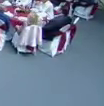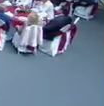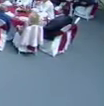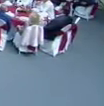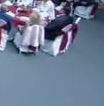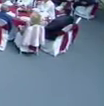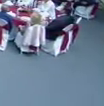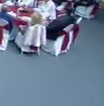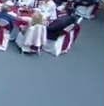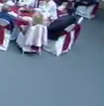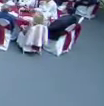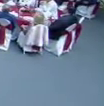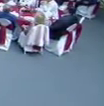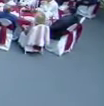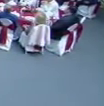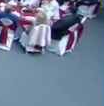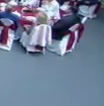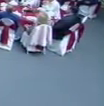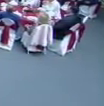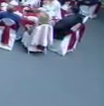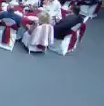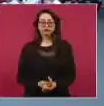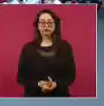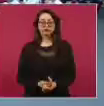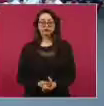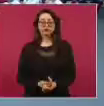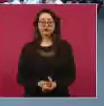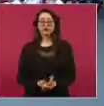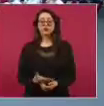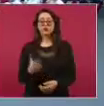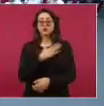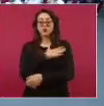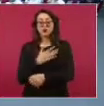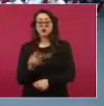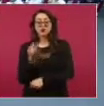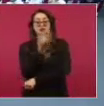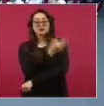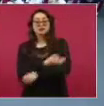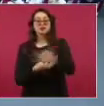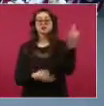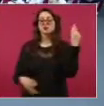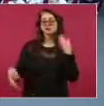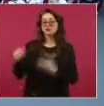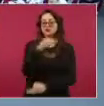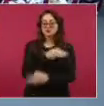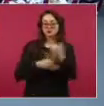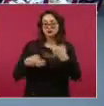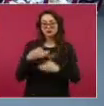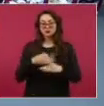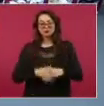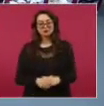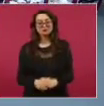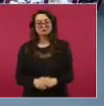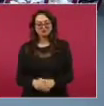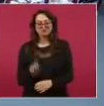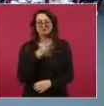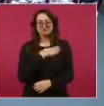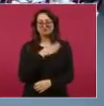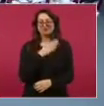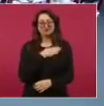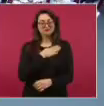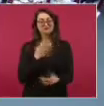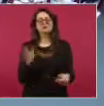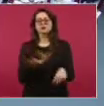No son buenas tardes, yo creo que son buenas tardes, ¿no? Estamos juntos. Señor presidente constitucional de los Estados